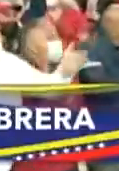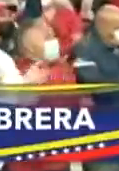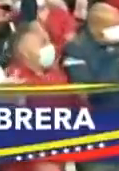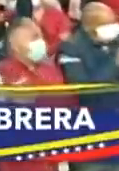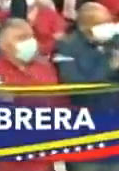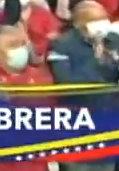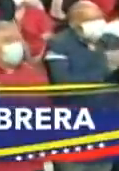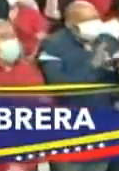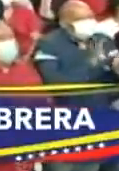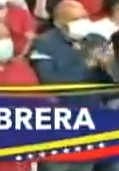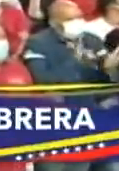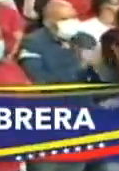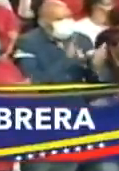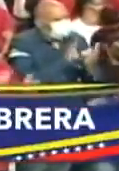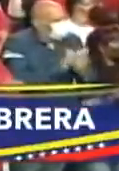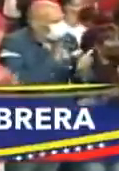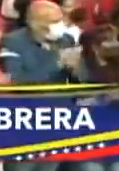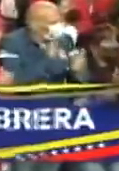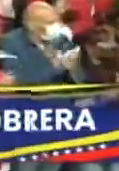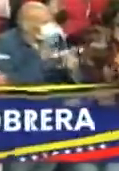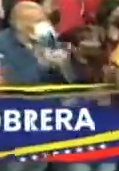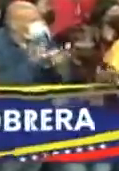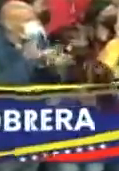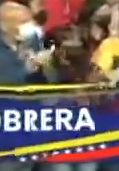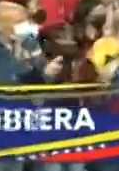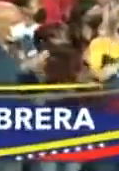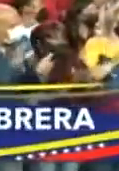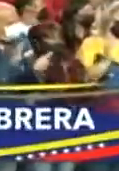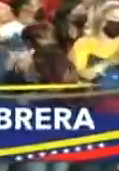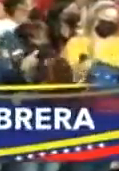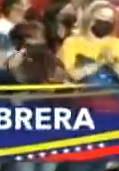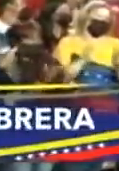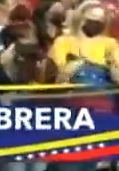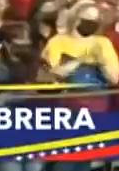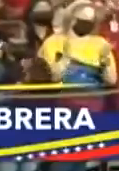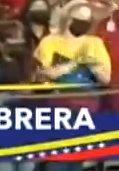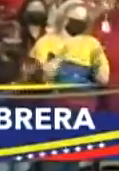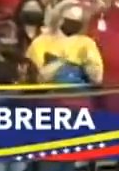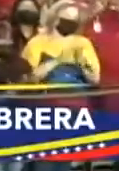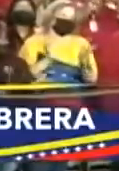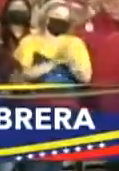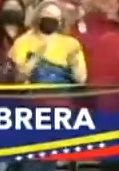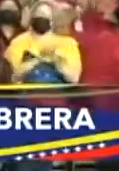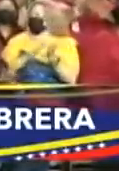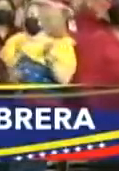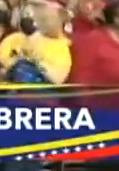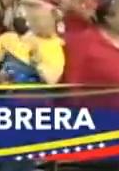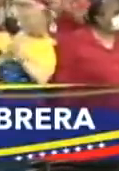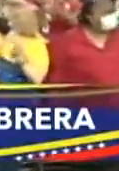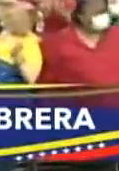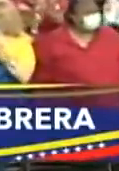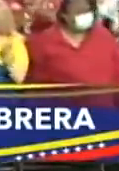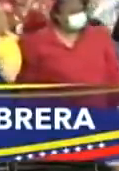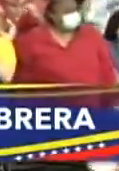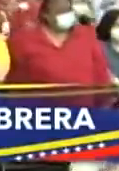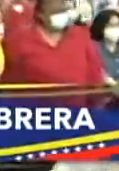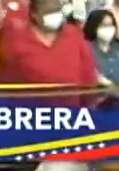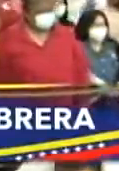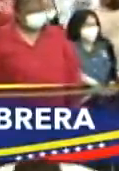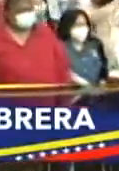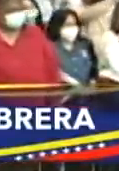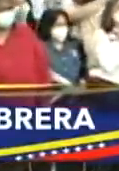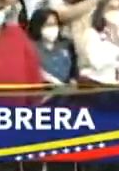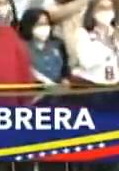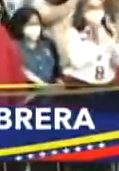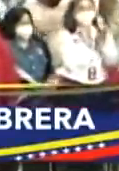que se ha incrementado en un 128 por ciento lo que representa su instalación en